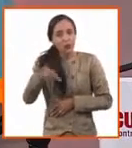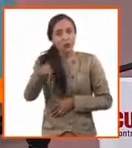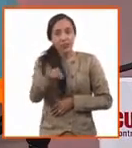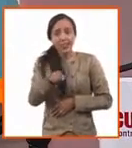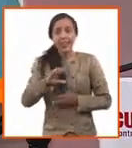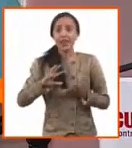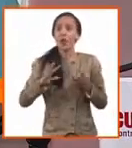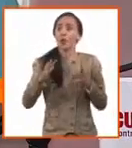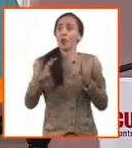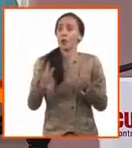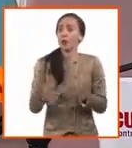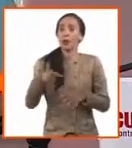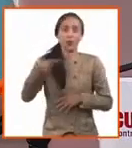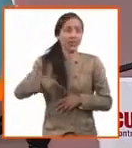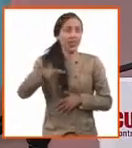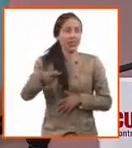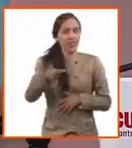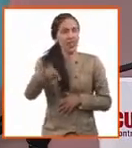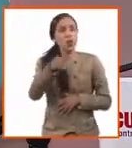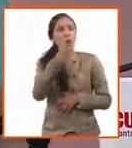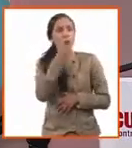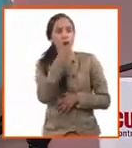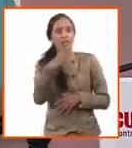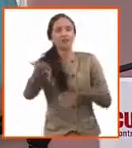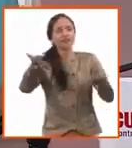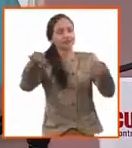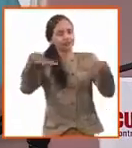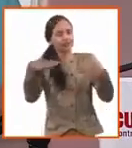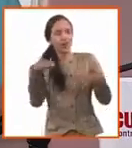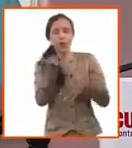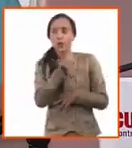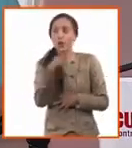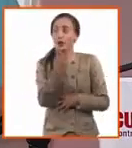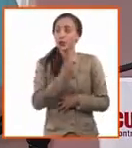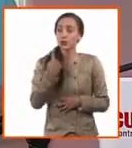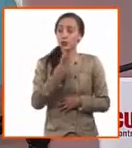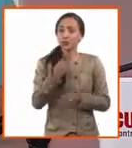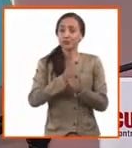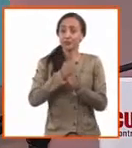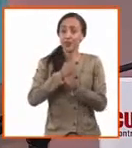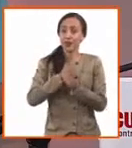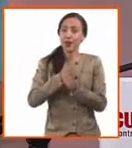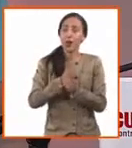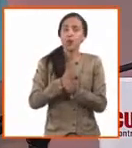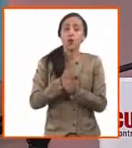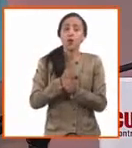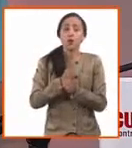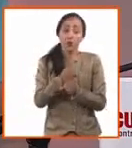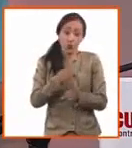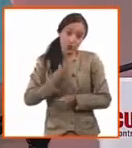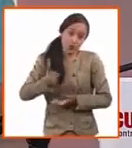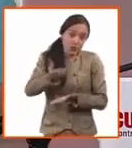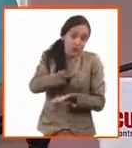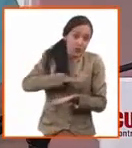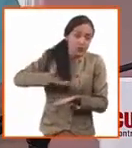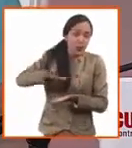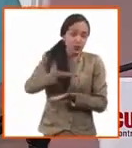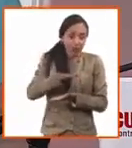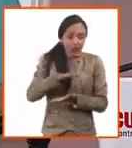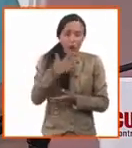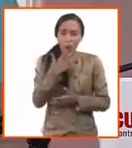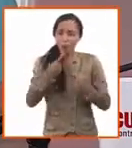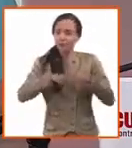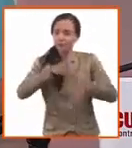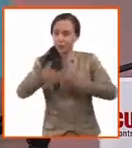que enfrentamos día a día y la manera en que las enfrentamos también como sociedad en esto